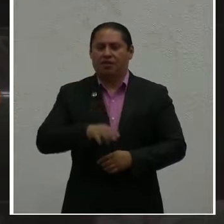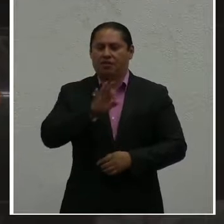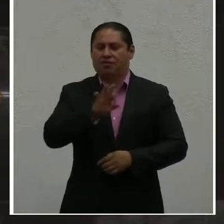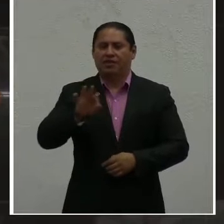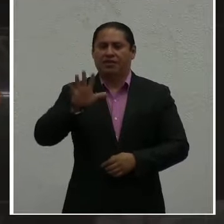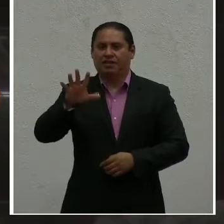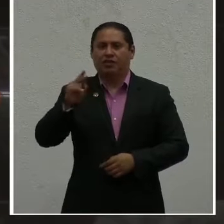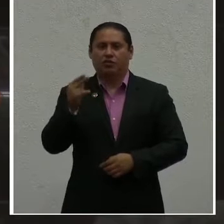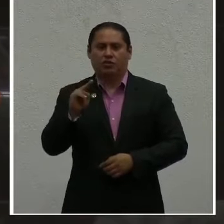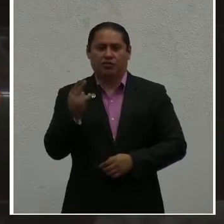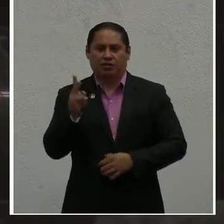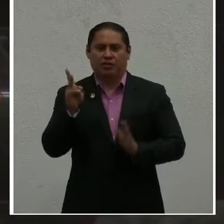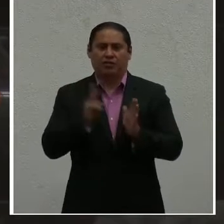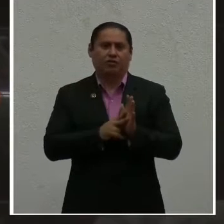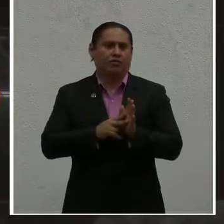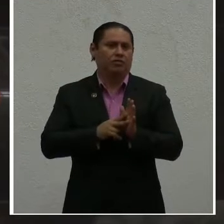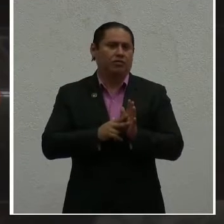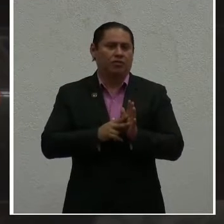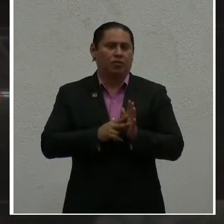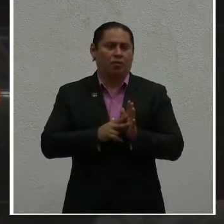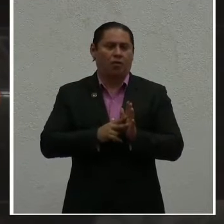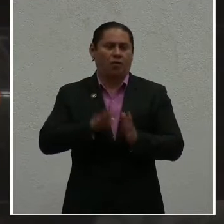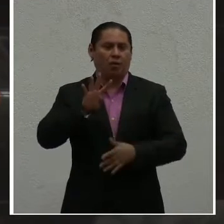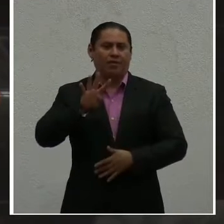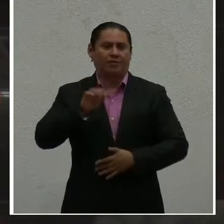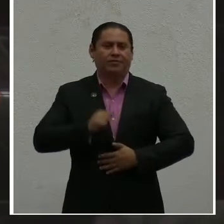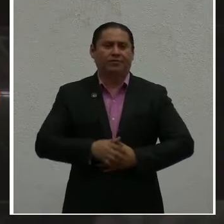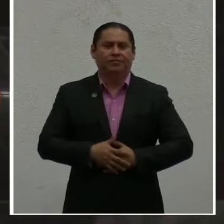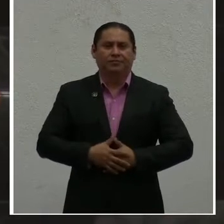noviembre del 2004,